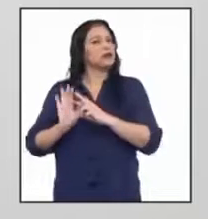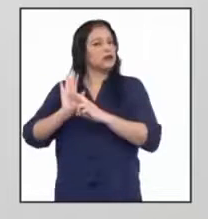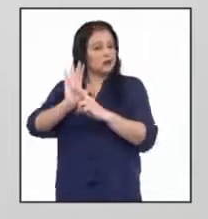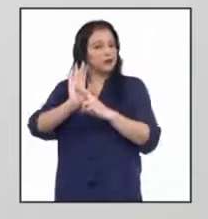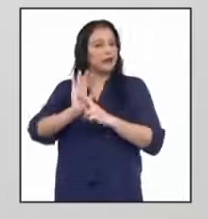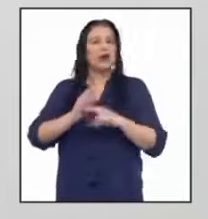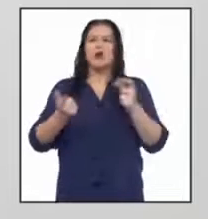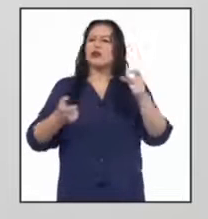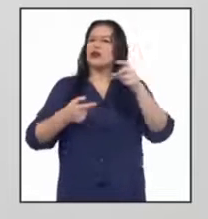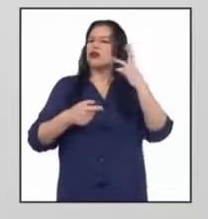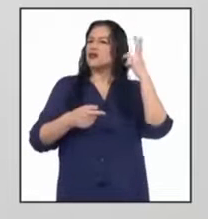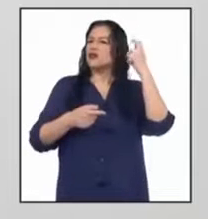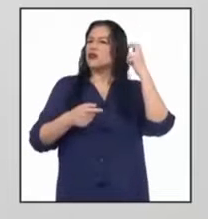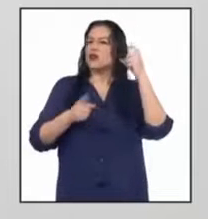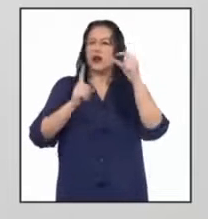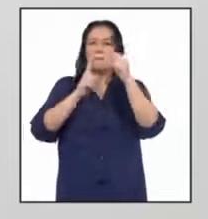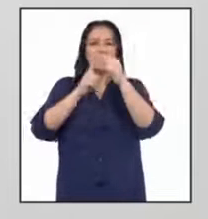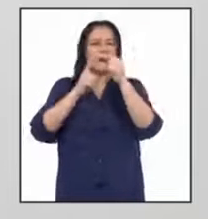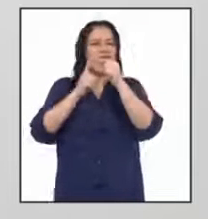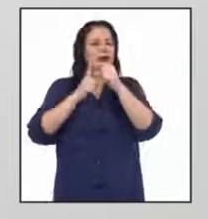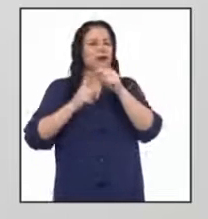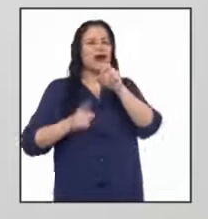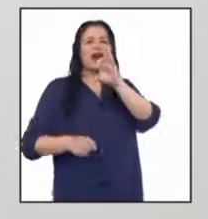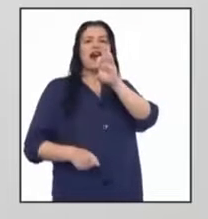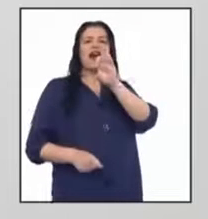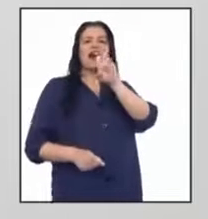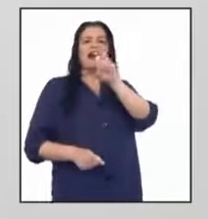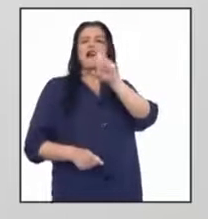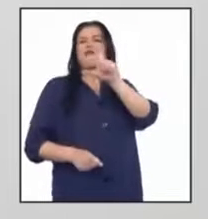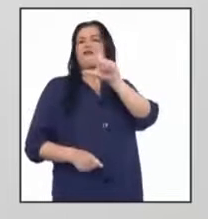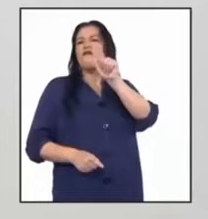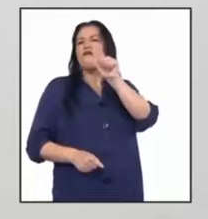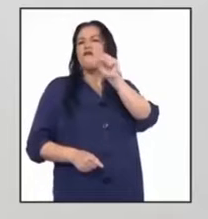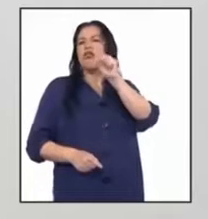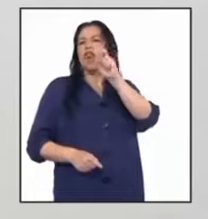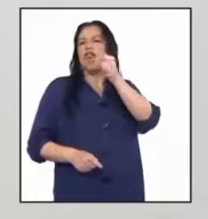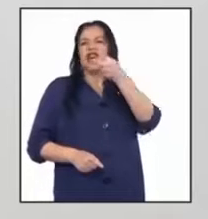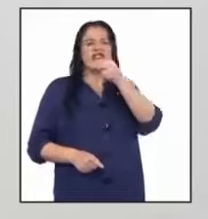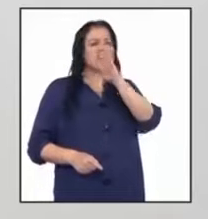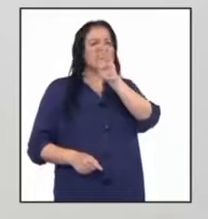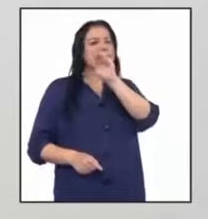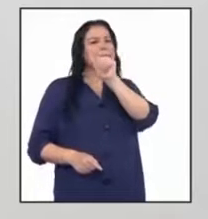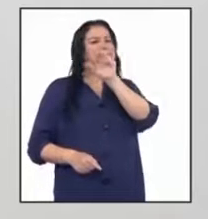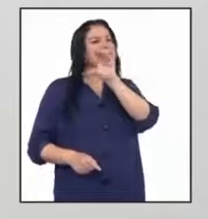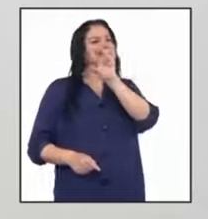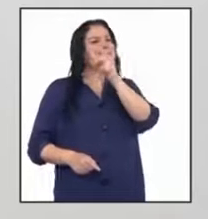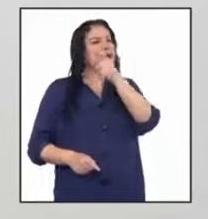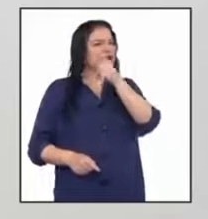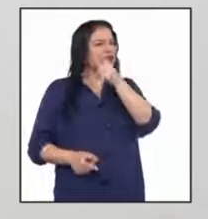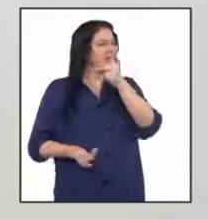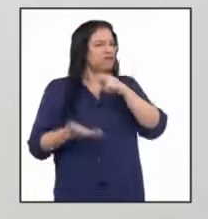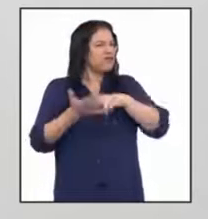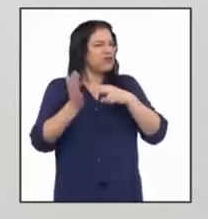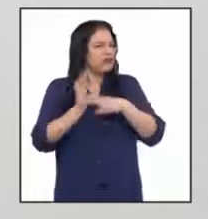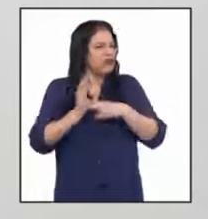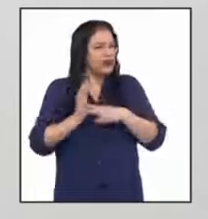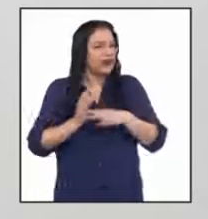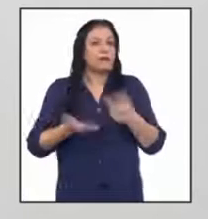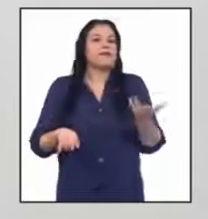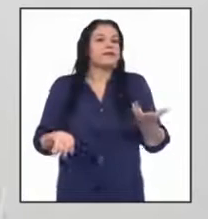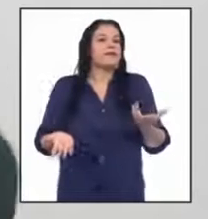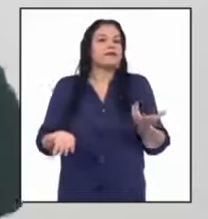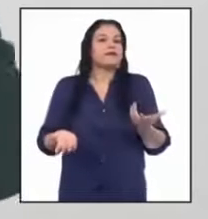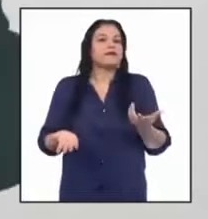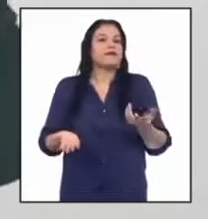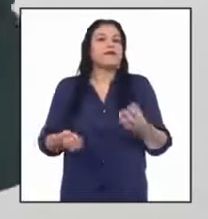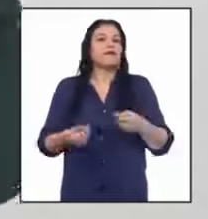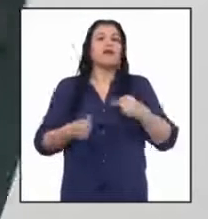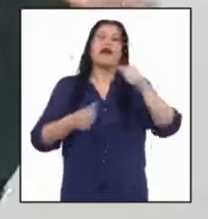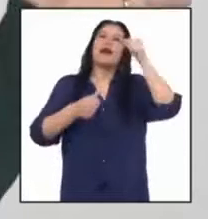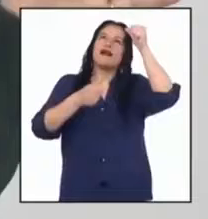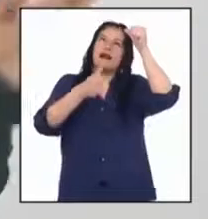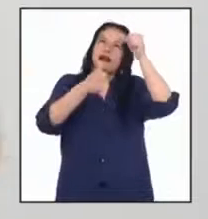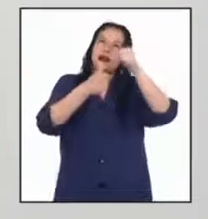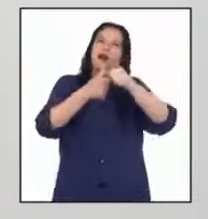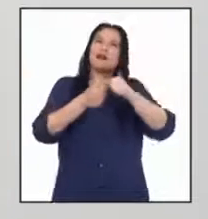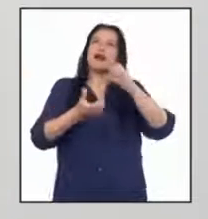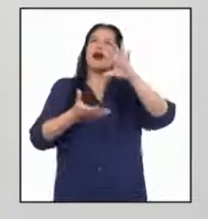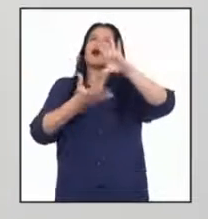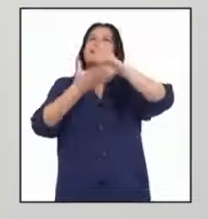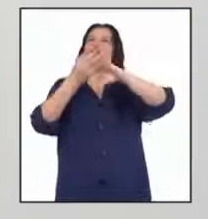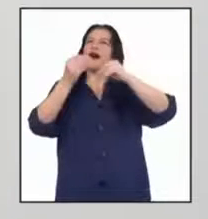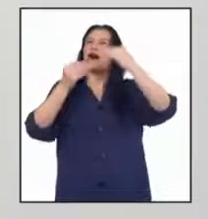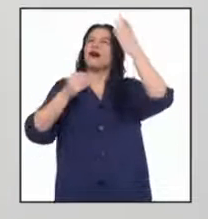la palabra flashback? Se utiliza mucho en las películas y básicamente significa recordar eventos